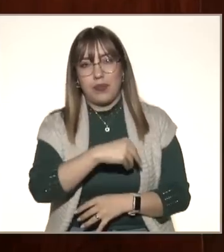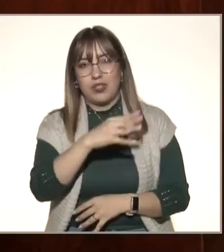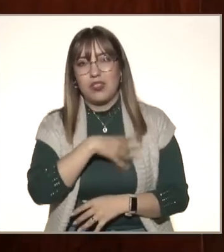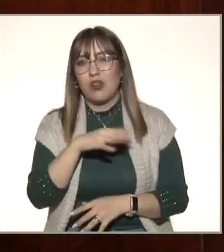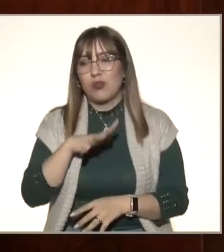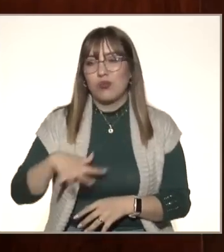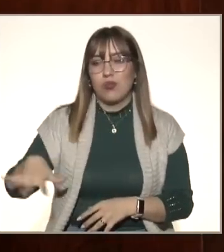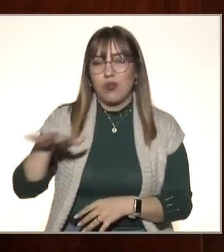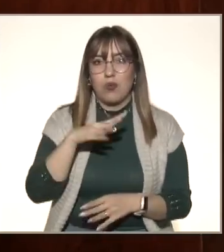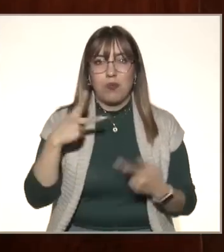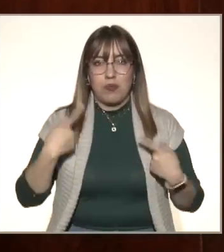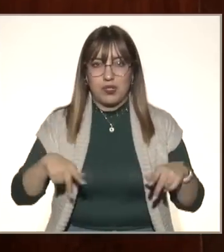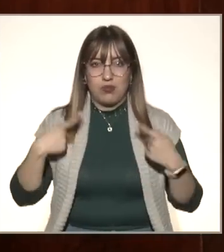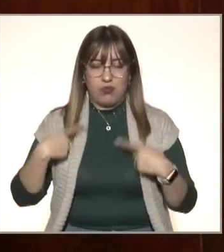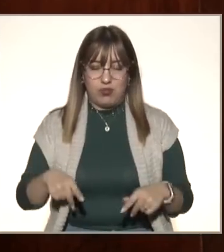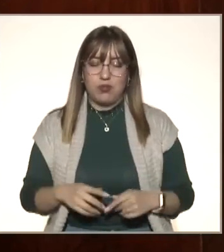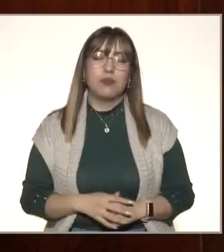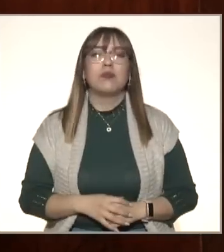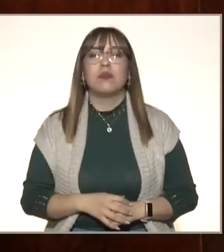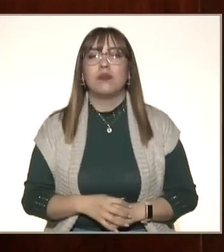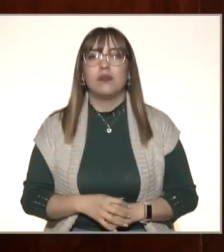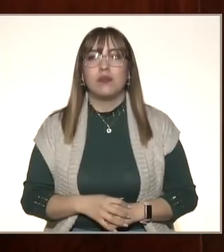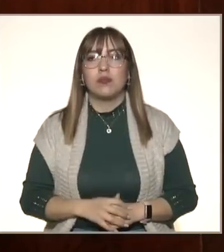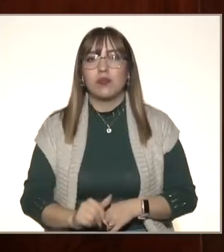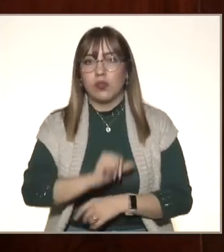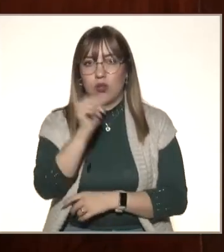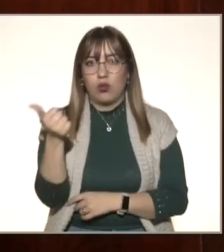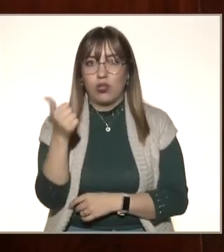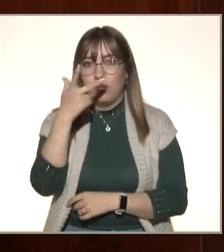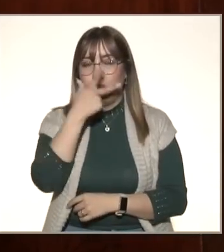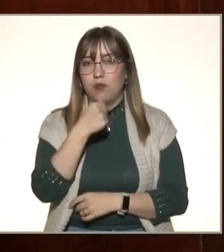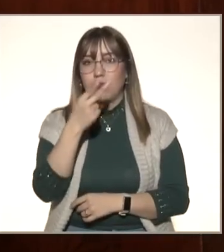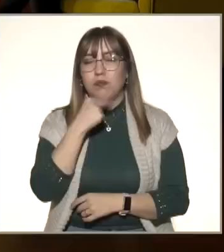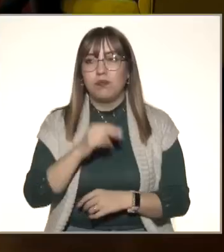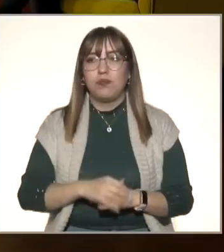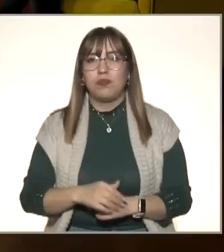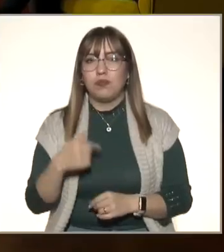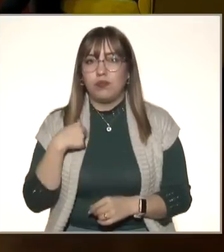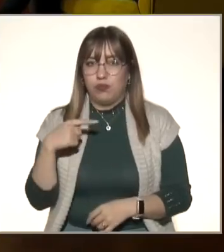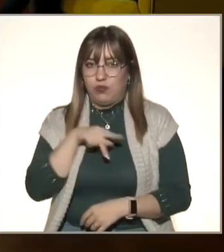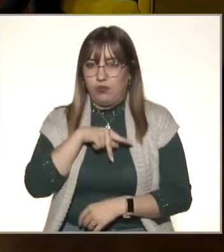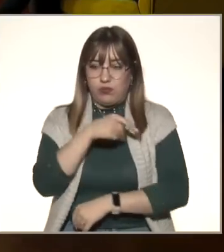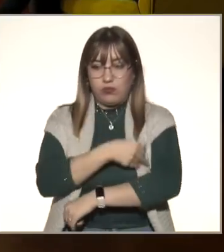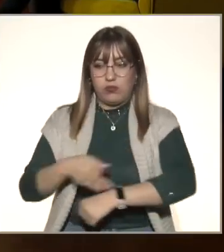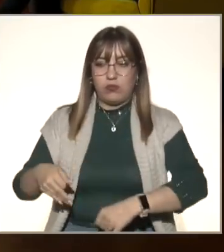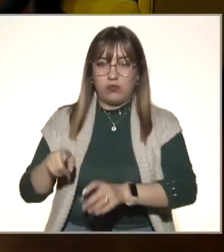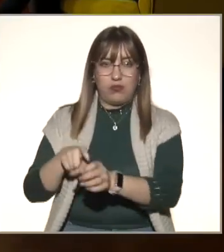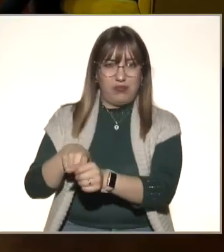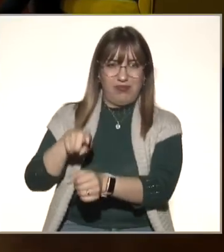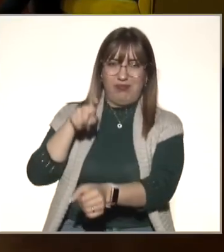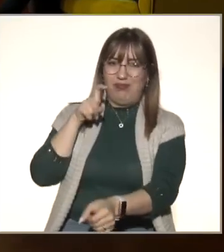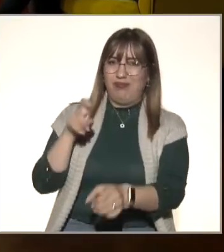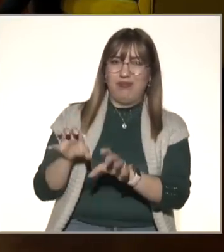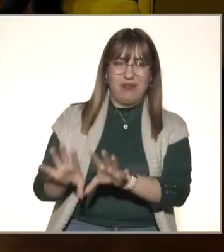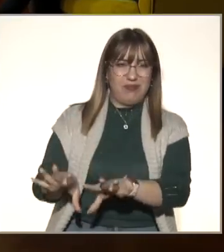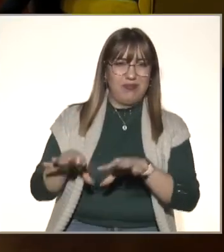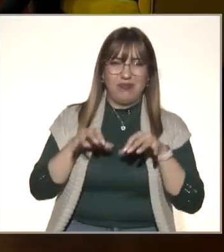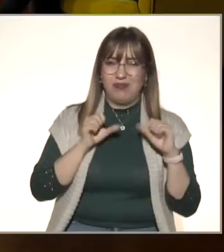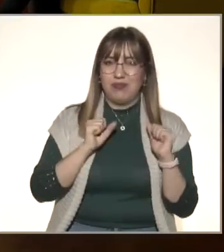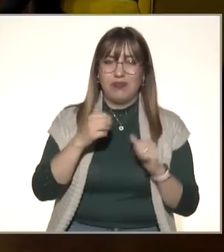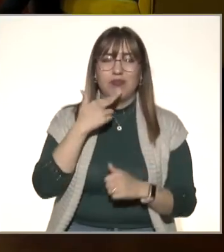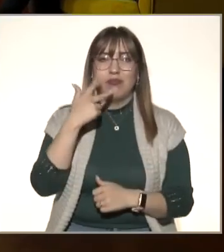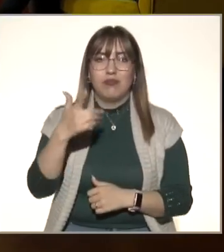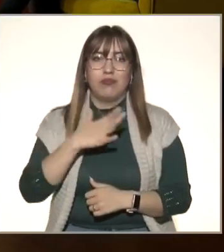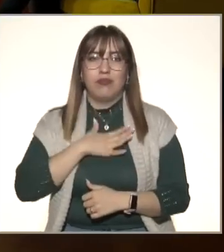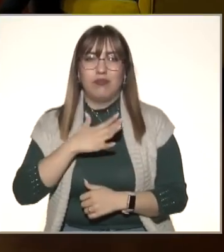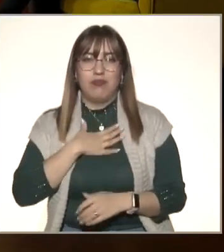alrededor. Es lo que nos dicen. Tengo otra más de Miguel Arroyo. Me alejé de mi familia porque no me sentía cómodo y aspiraba a mejores